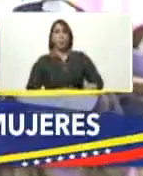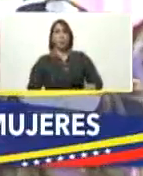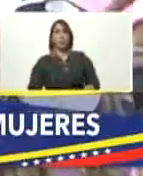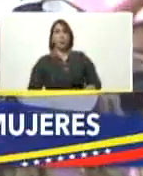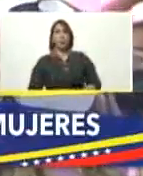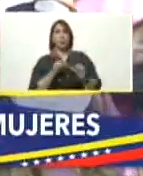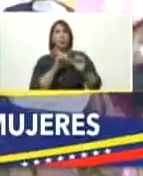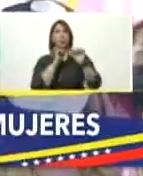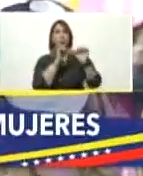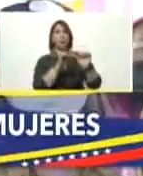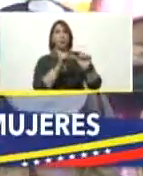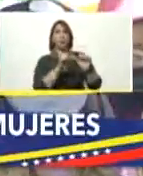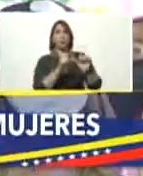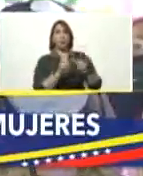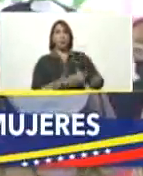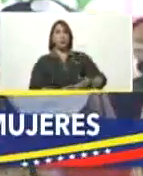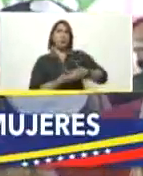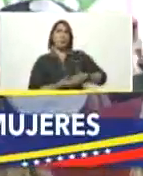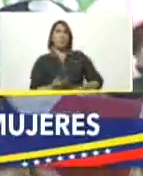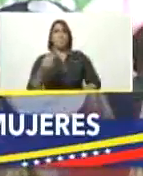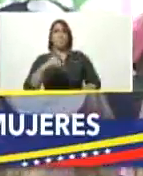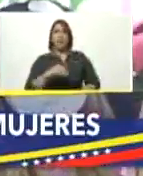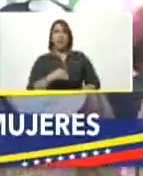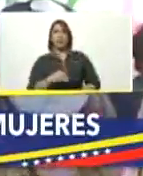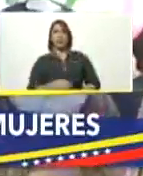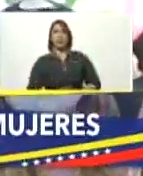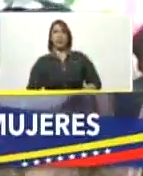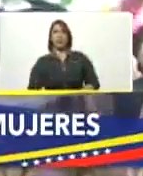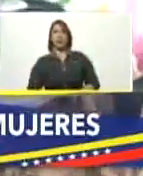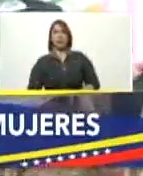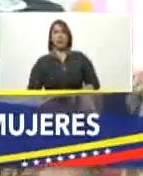seguimos cargando mucho más de lo que deberíamos.